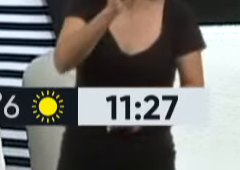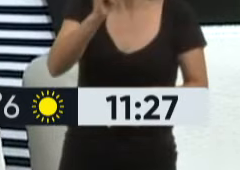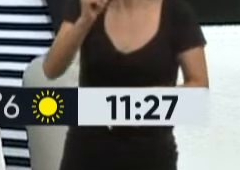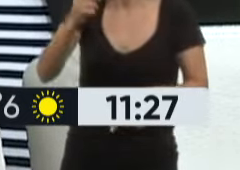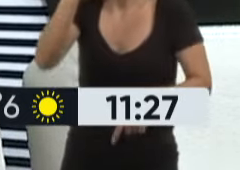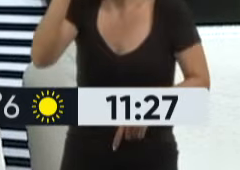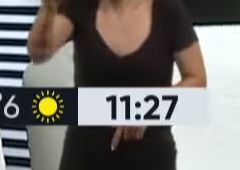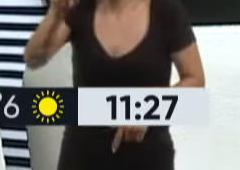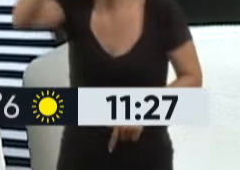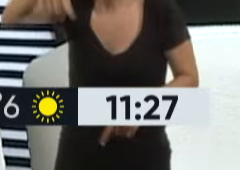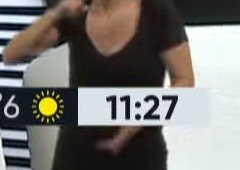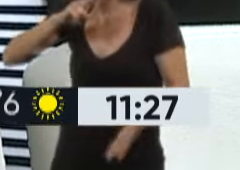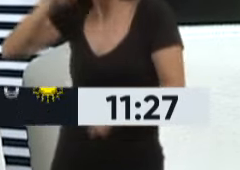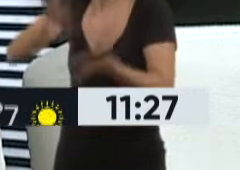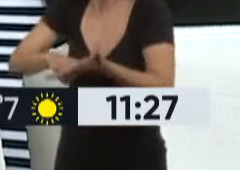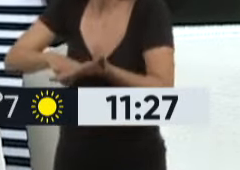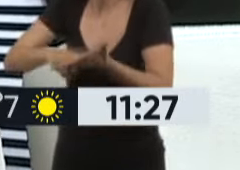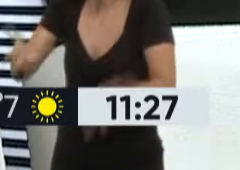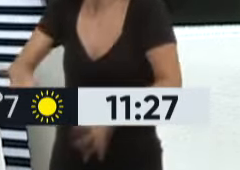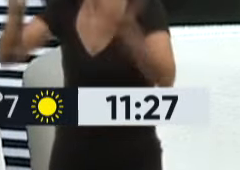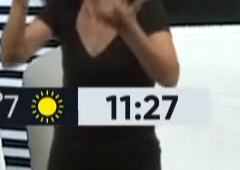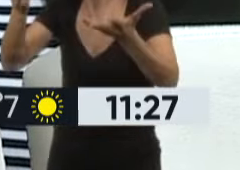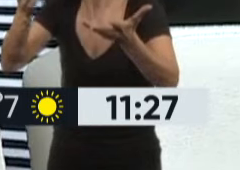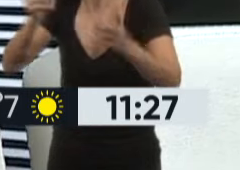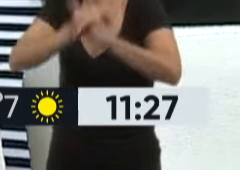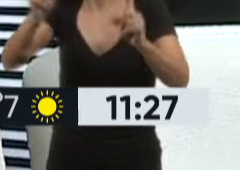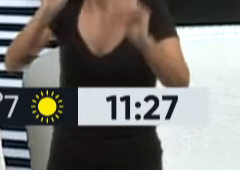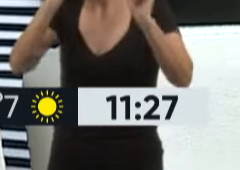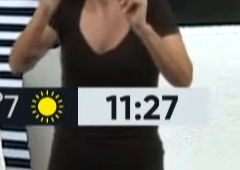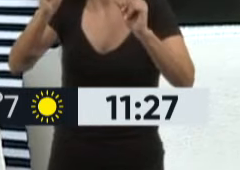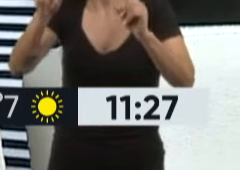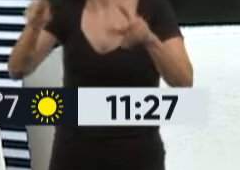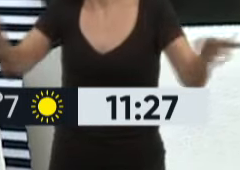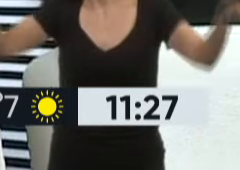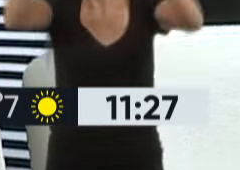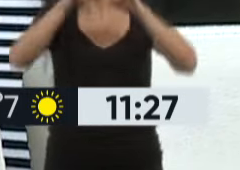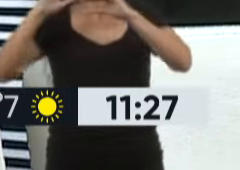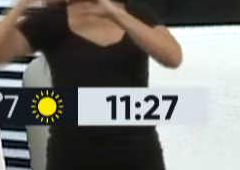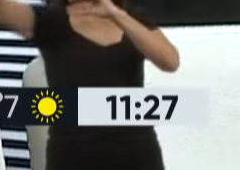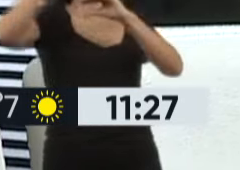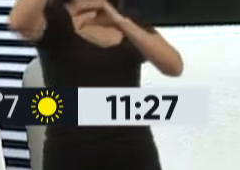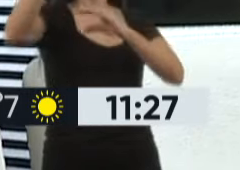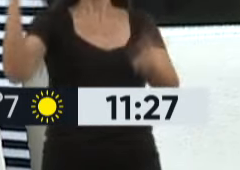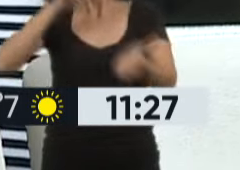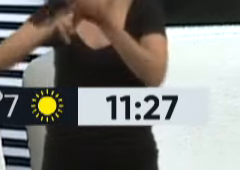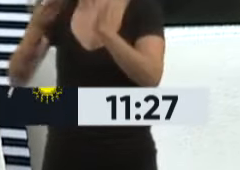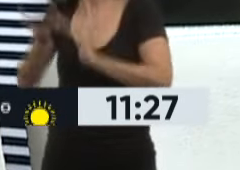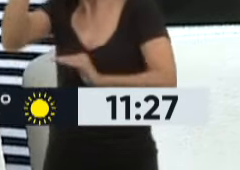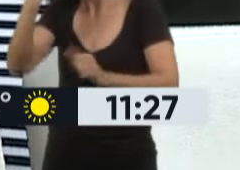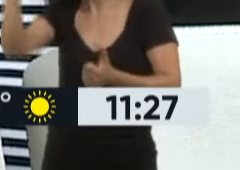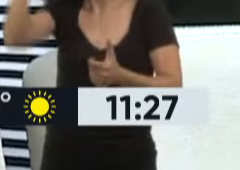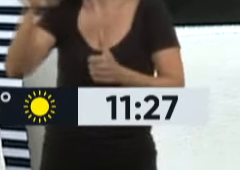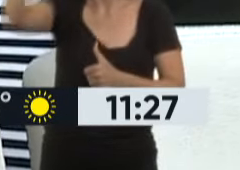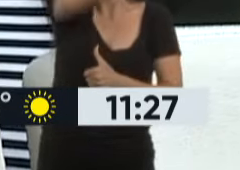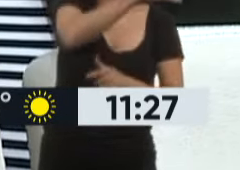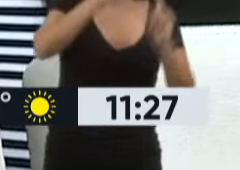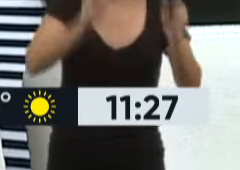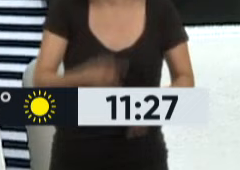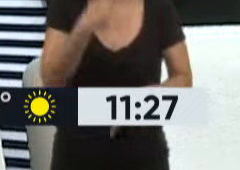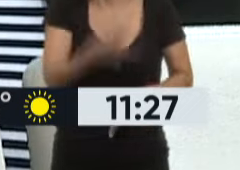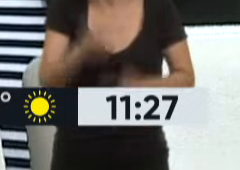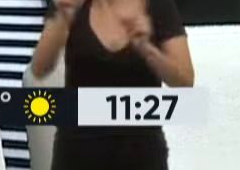fueron los impuestos no no coparticipables también me habla este gobernador de